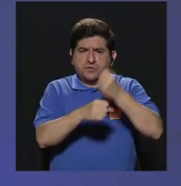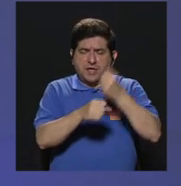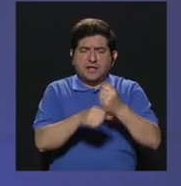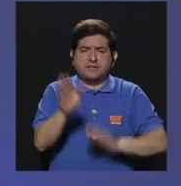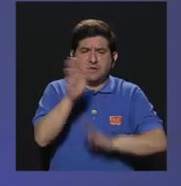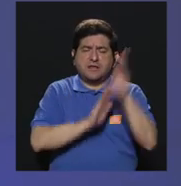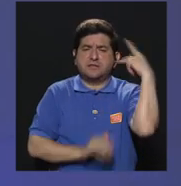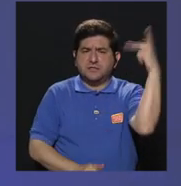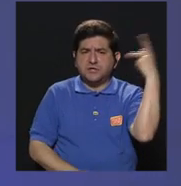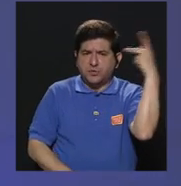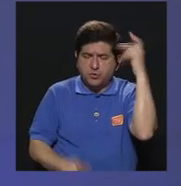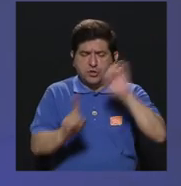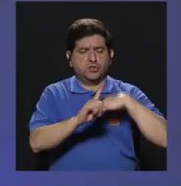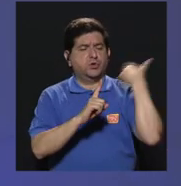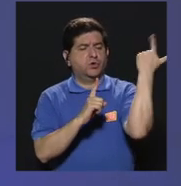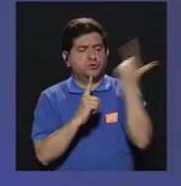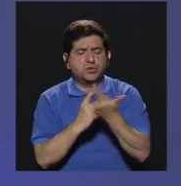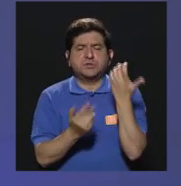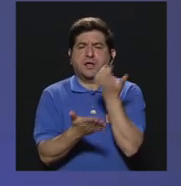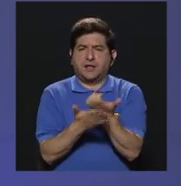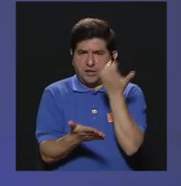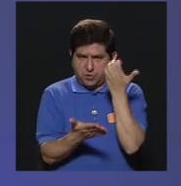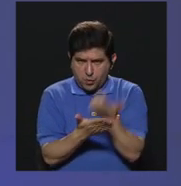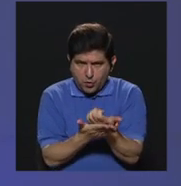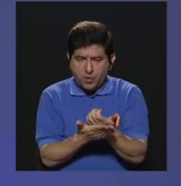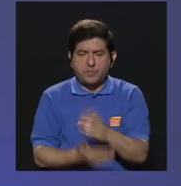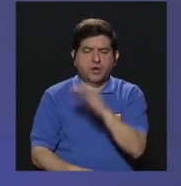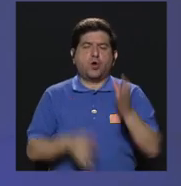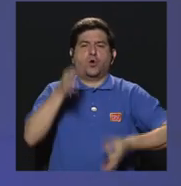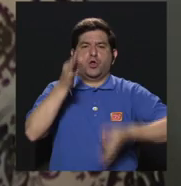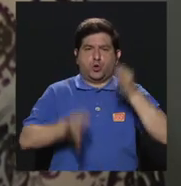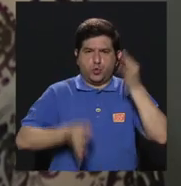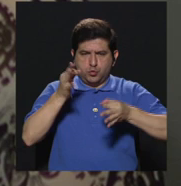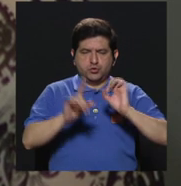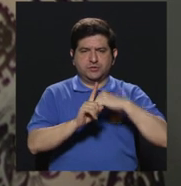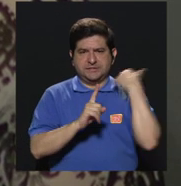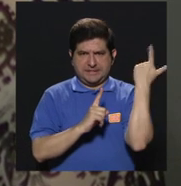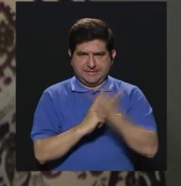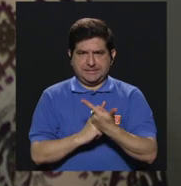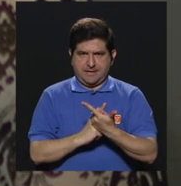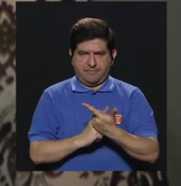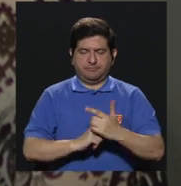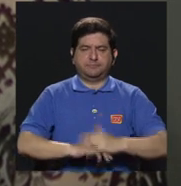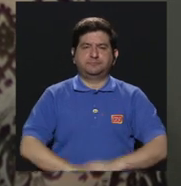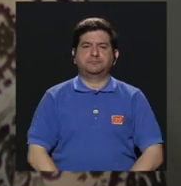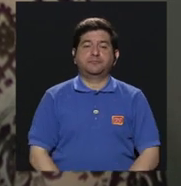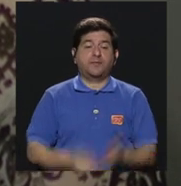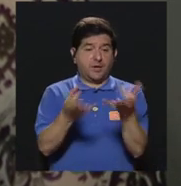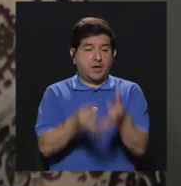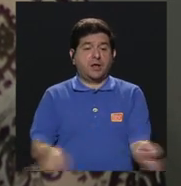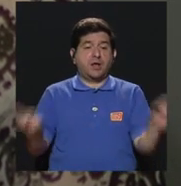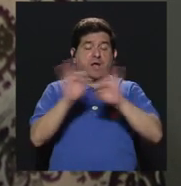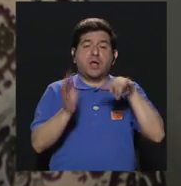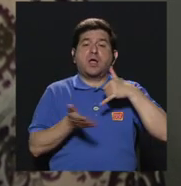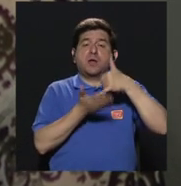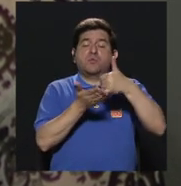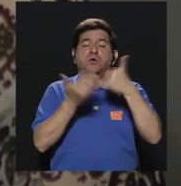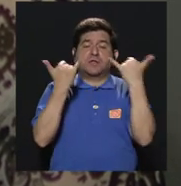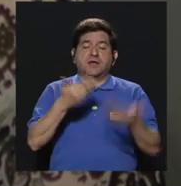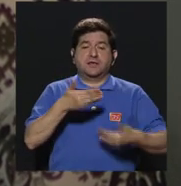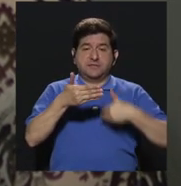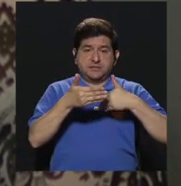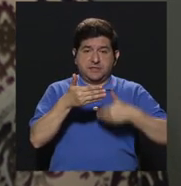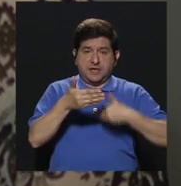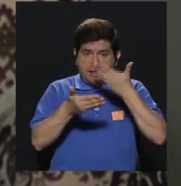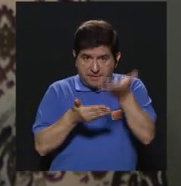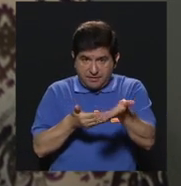desarrollo político, social, económico y de la justicia social. Este importante premio se les ha entregado a